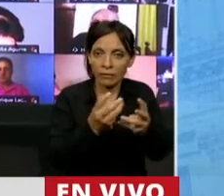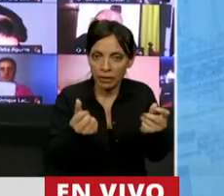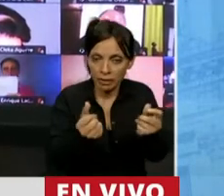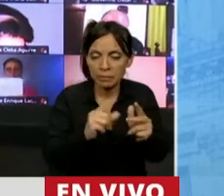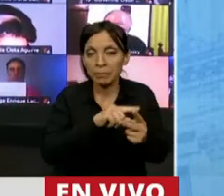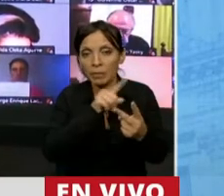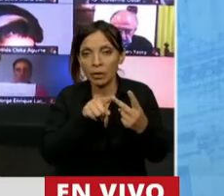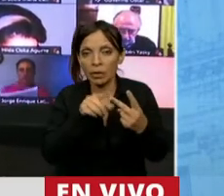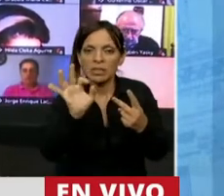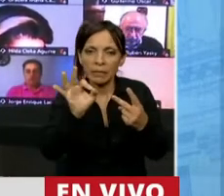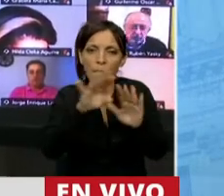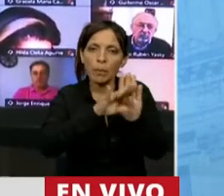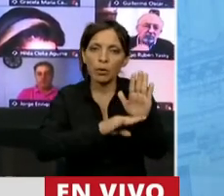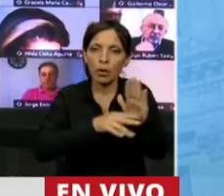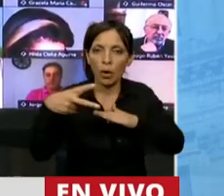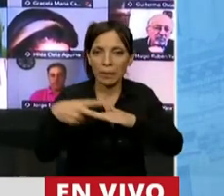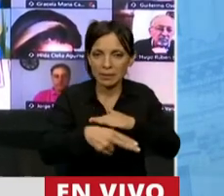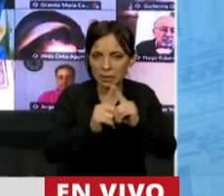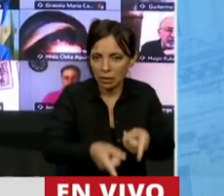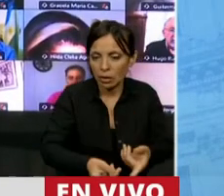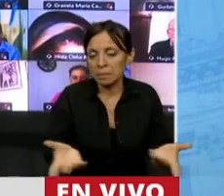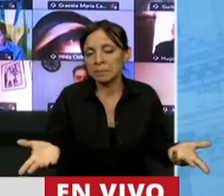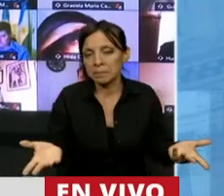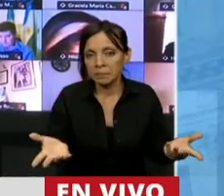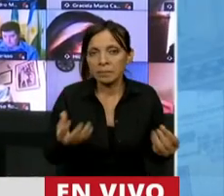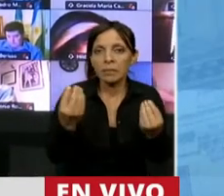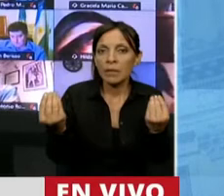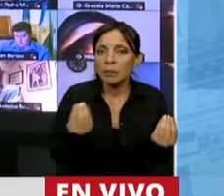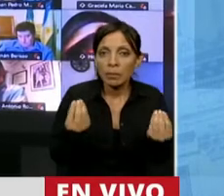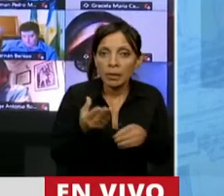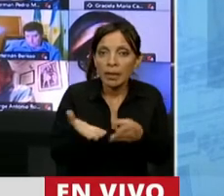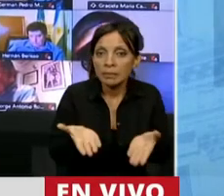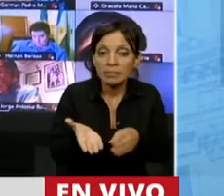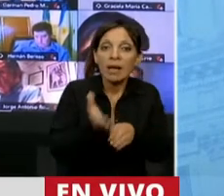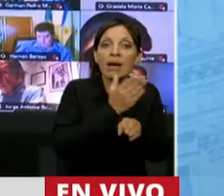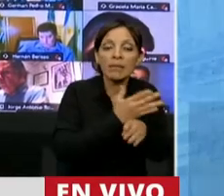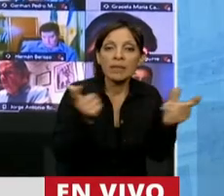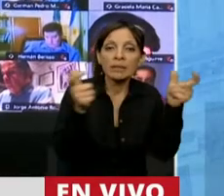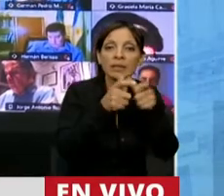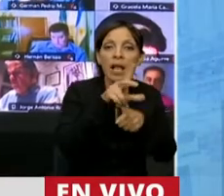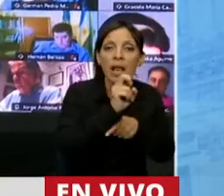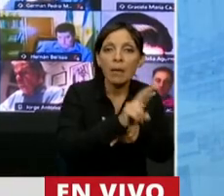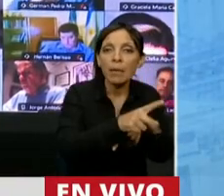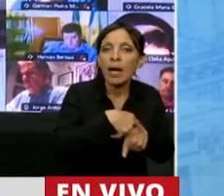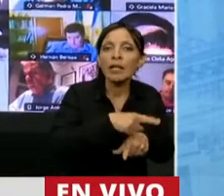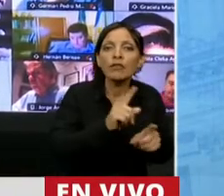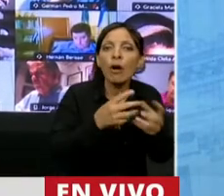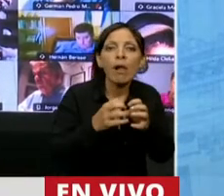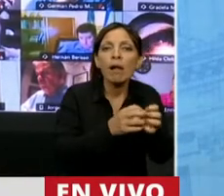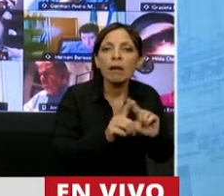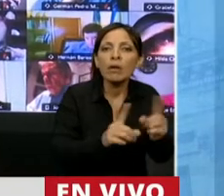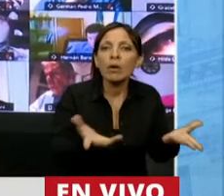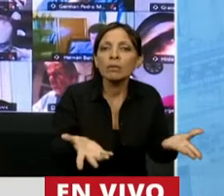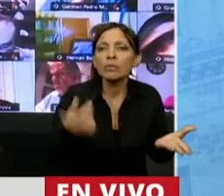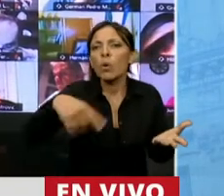caía el protocolo. ¿Por qué no se trató en la labor parlamentaria? Miren, pueden interpretar